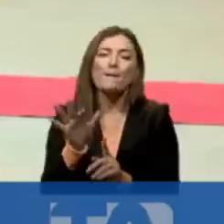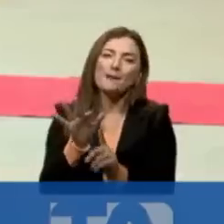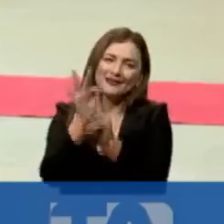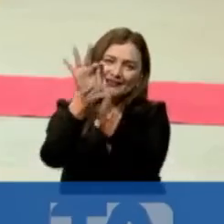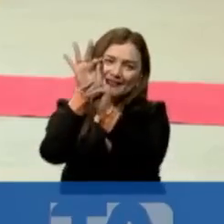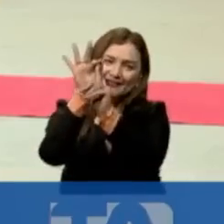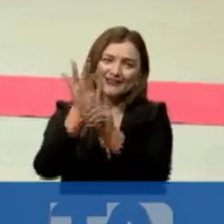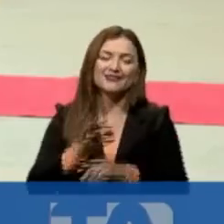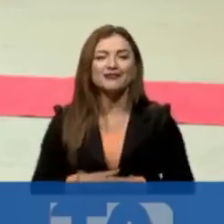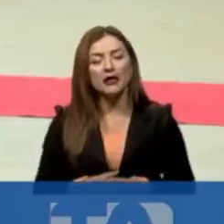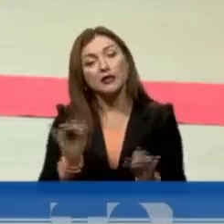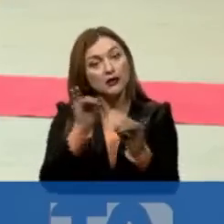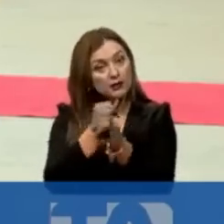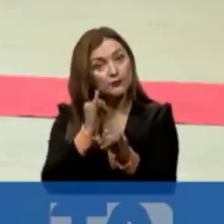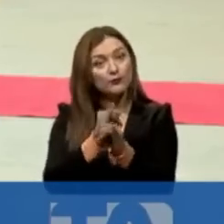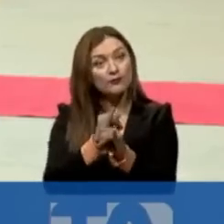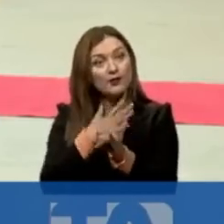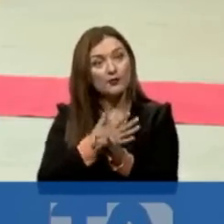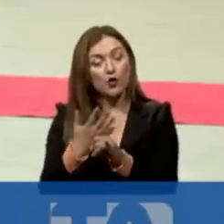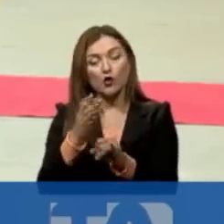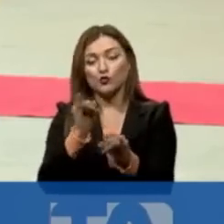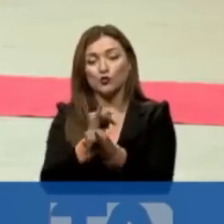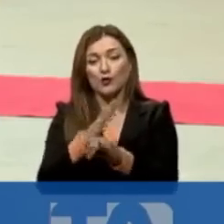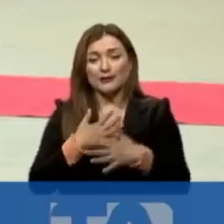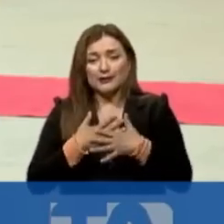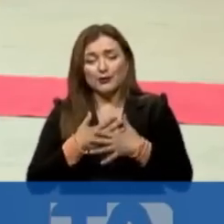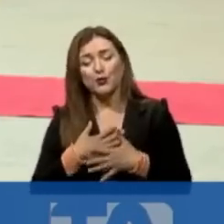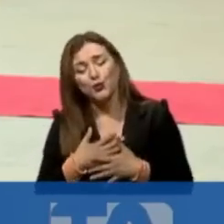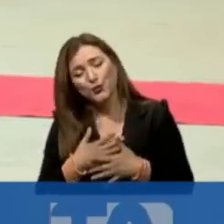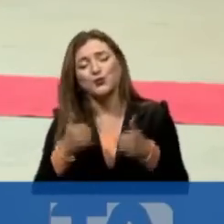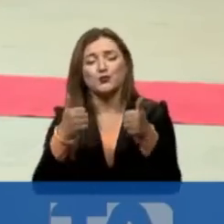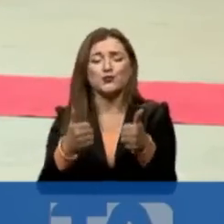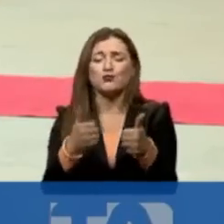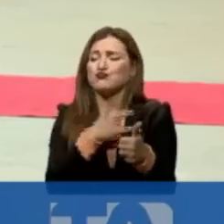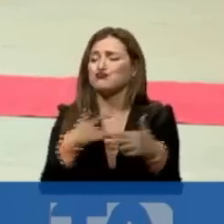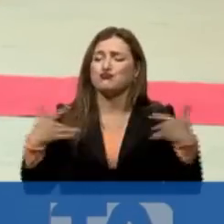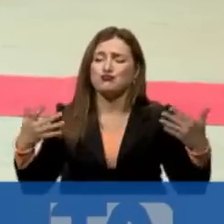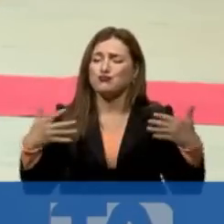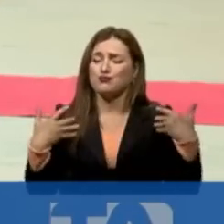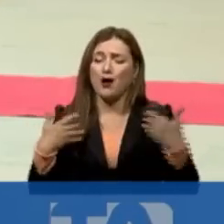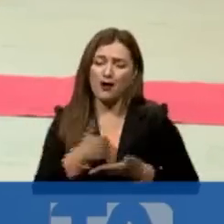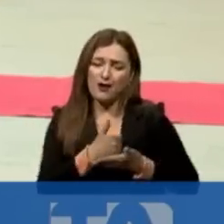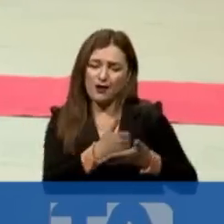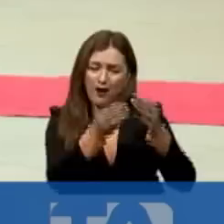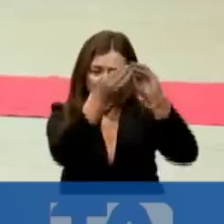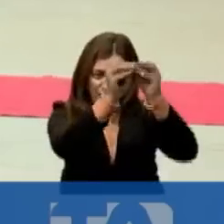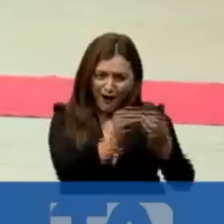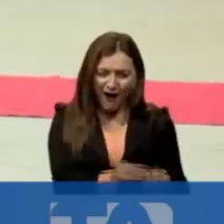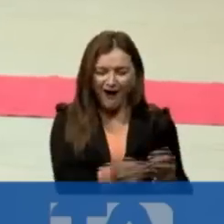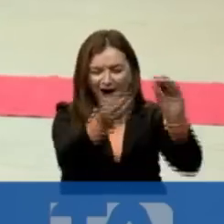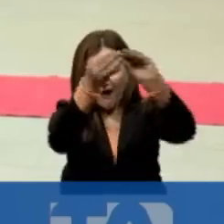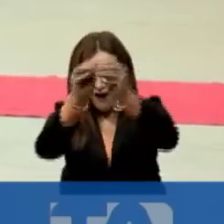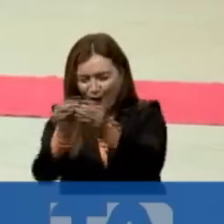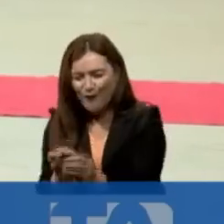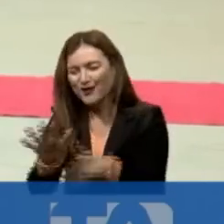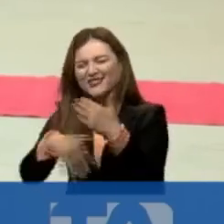especial. Para la institución, una satisfacción muy grande poder ayudar en la formación de estas jóvenes, de estas personas que en su momento